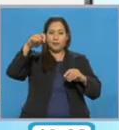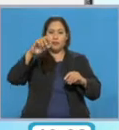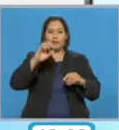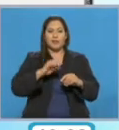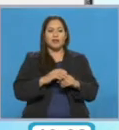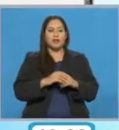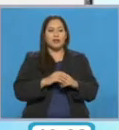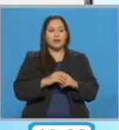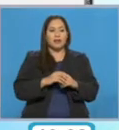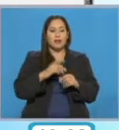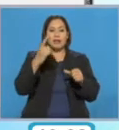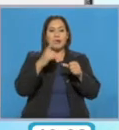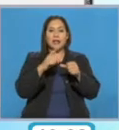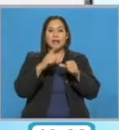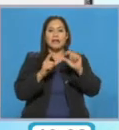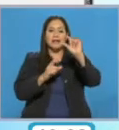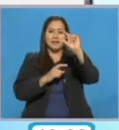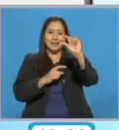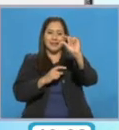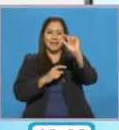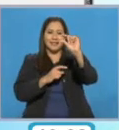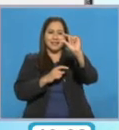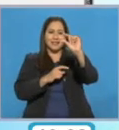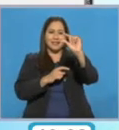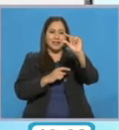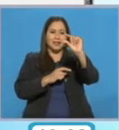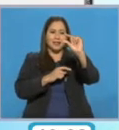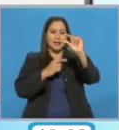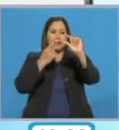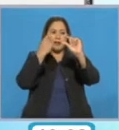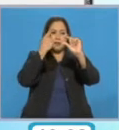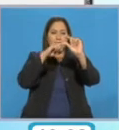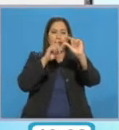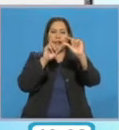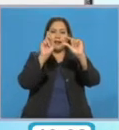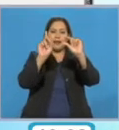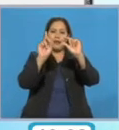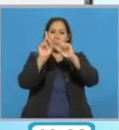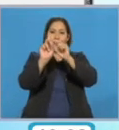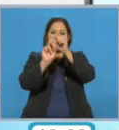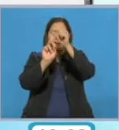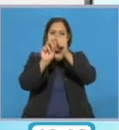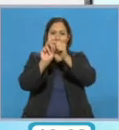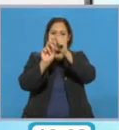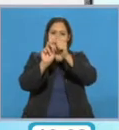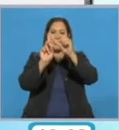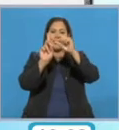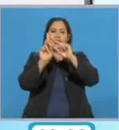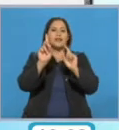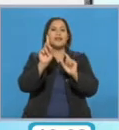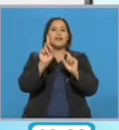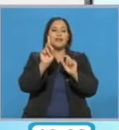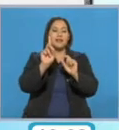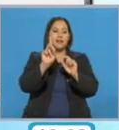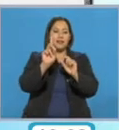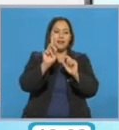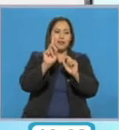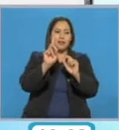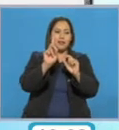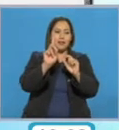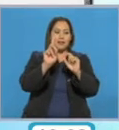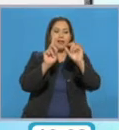óvalo que sería una letra minúscula, para que sea una B, por ejemplo, que lleva este palito, tendrían que ser el tamaño